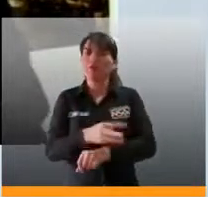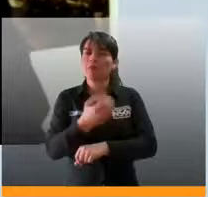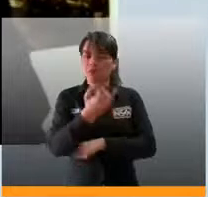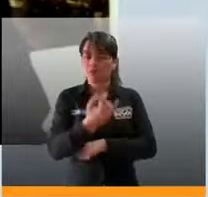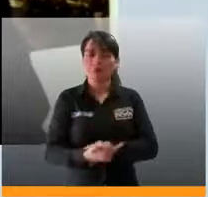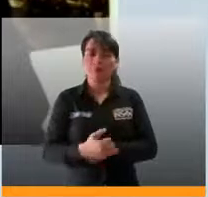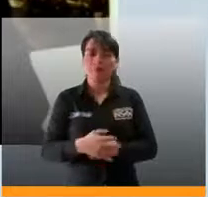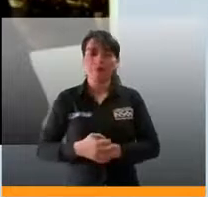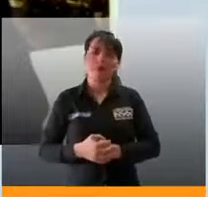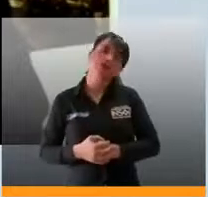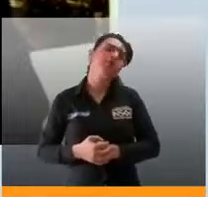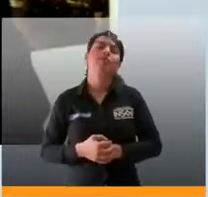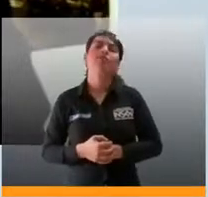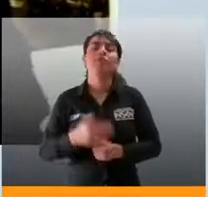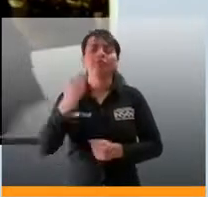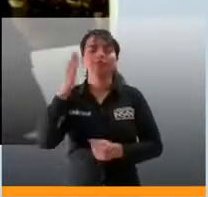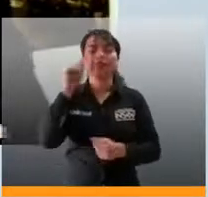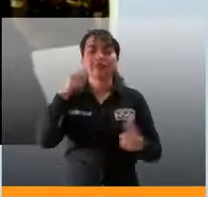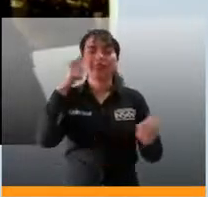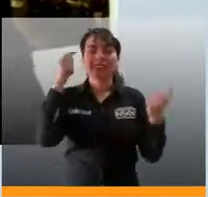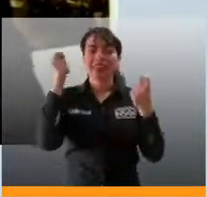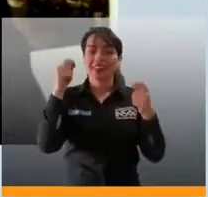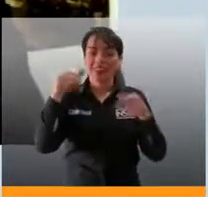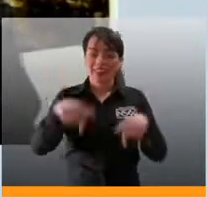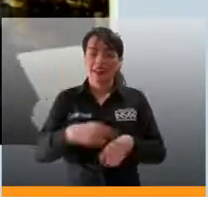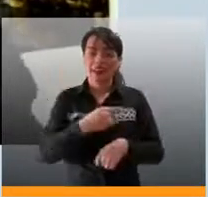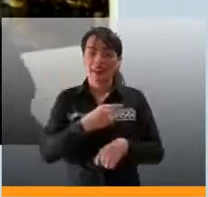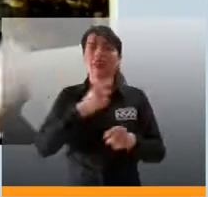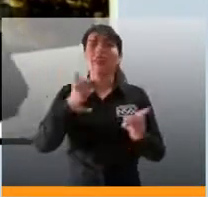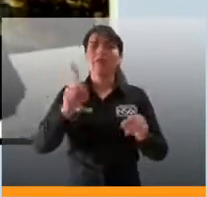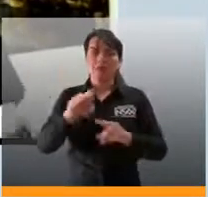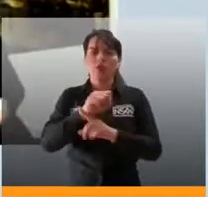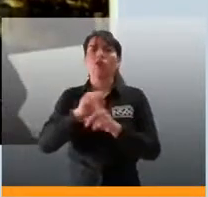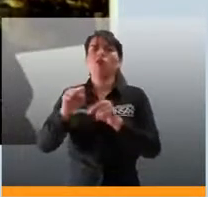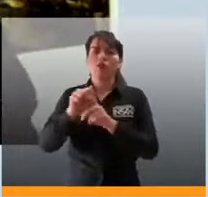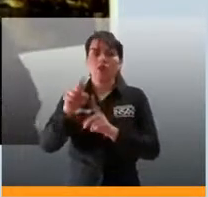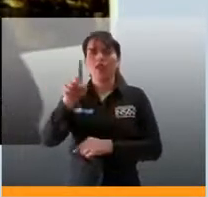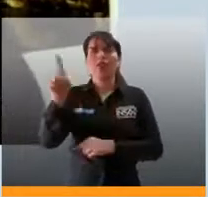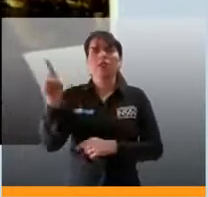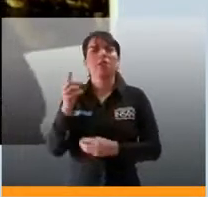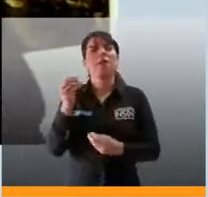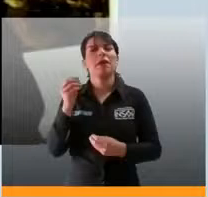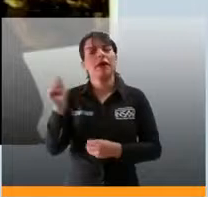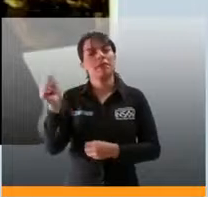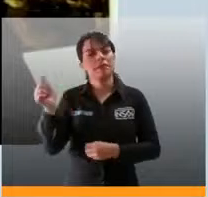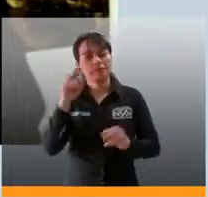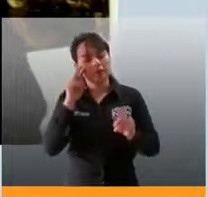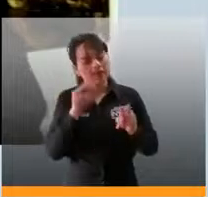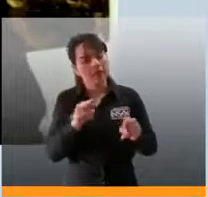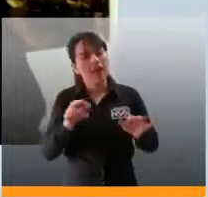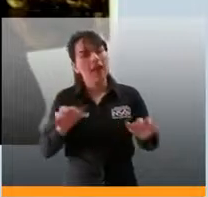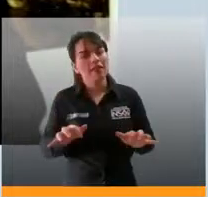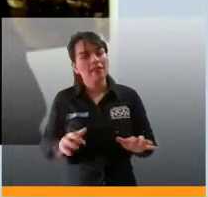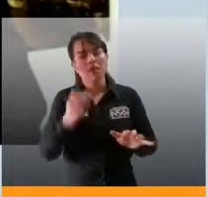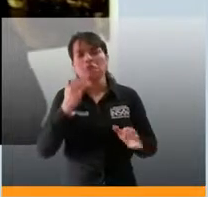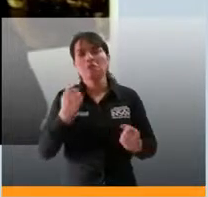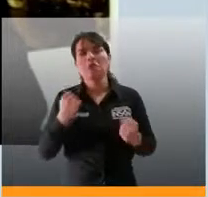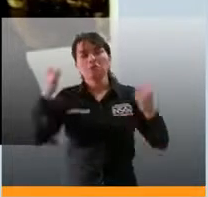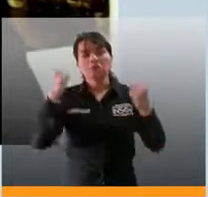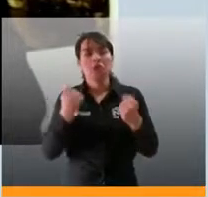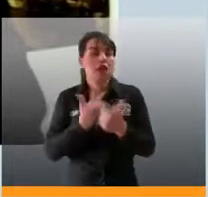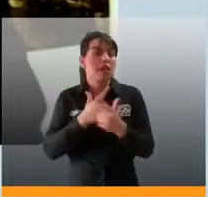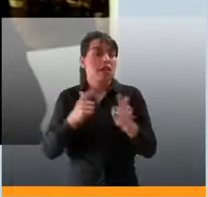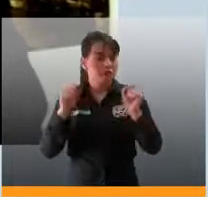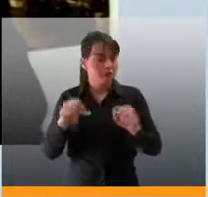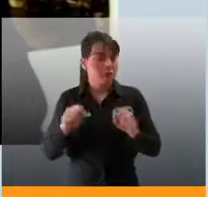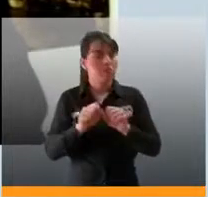convirtieron no solo en una estrategia de Unipaz, sino de la sociedad, porque cada quien podía entrar a una actividad de aeróbicos libre a